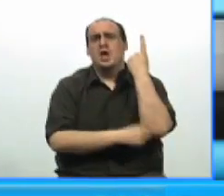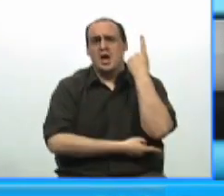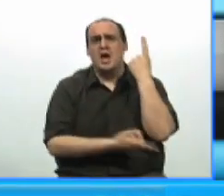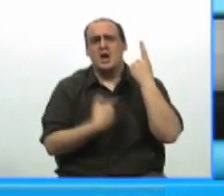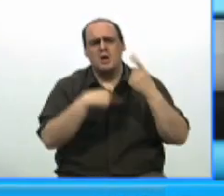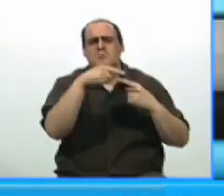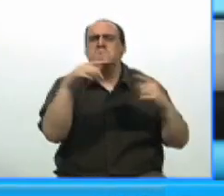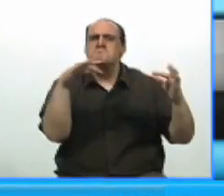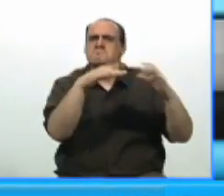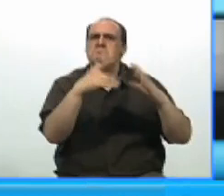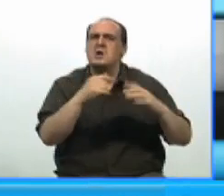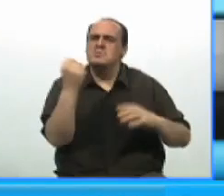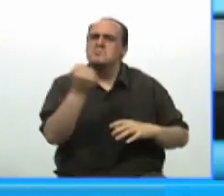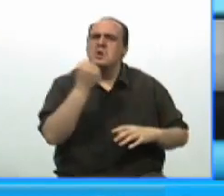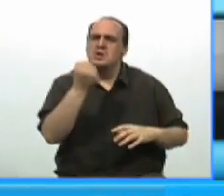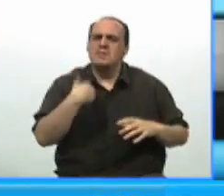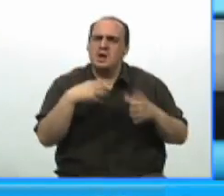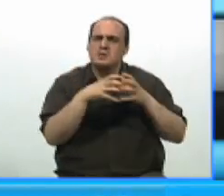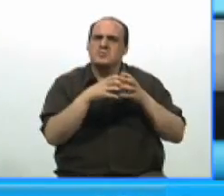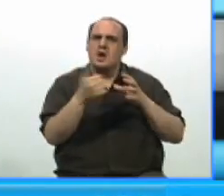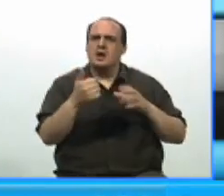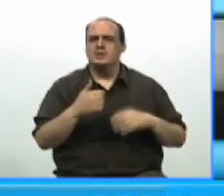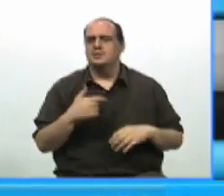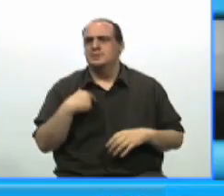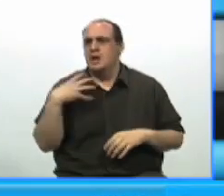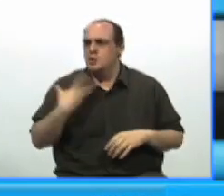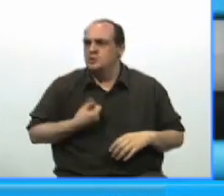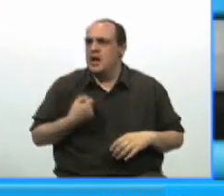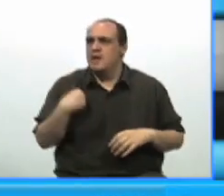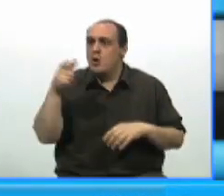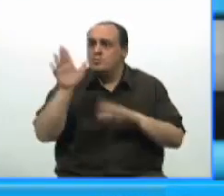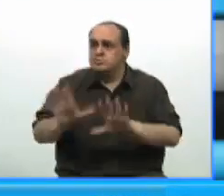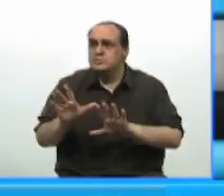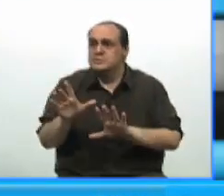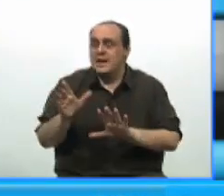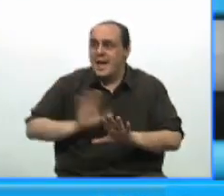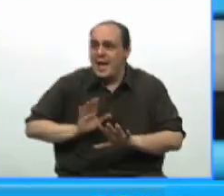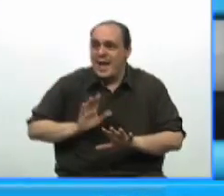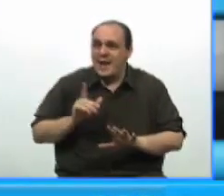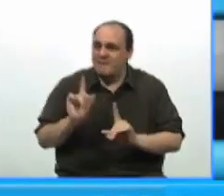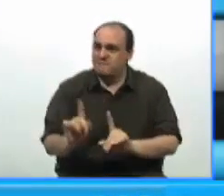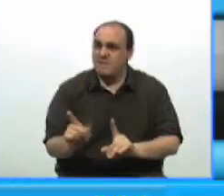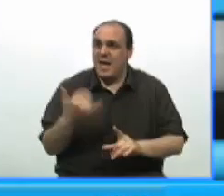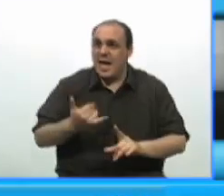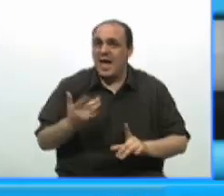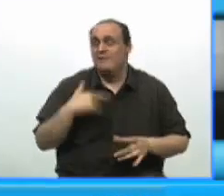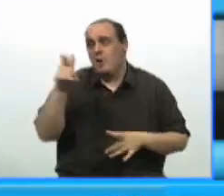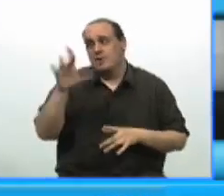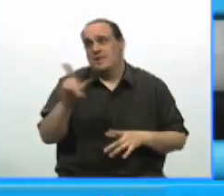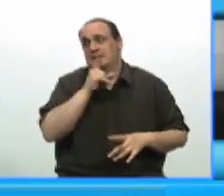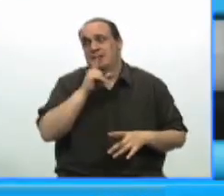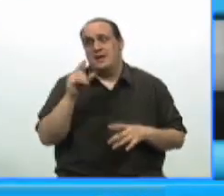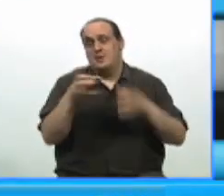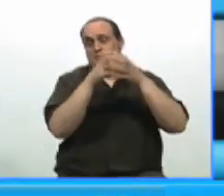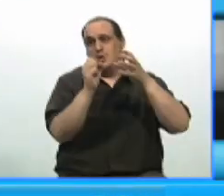importante para nuestra primera división. Claudio, ¿no te dan ganas de quedarte en ese lugar, no? Hablando como técnico de la bueno, primera. Bueno,